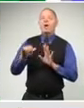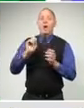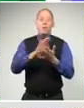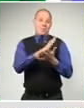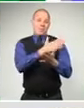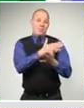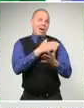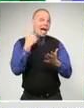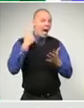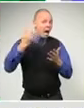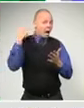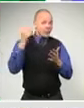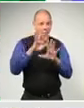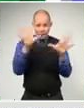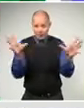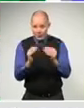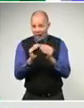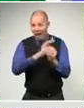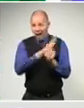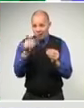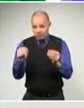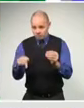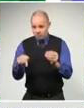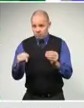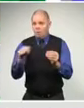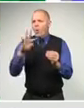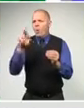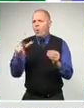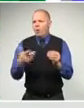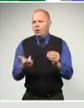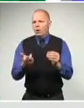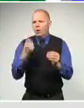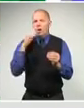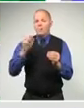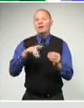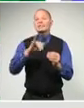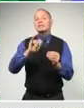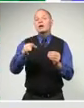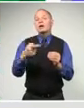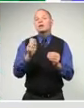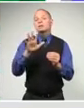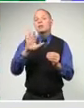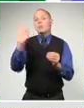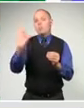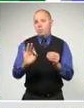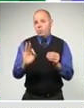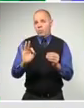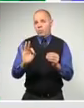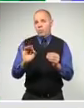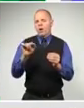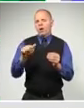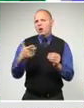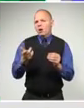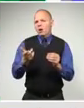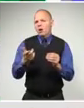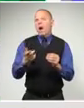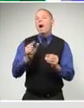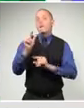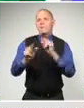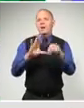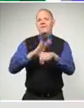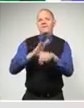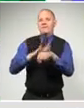5.086 personas, el 6,5%, desde el inicio de la pandemia, que ha